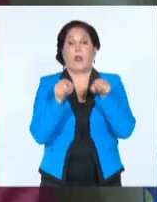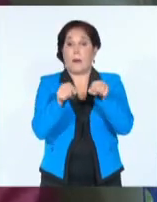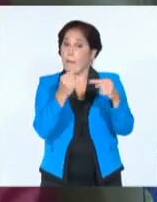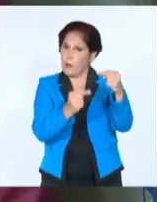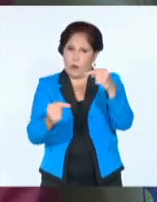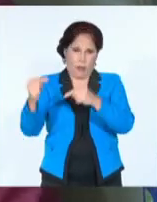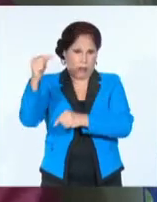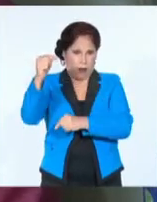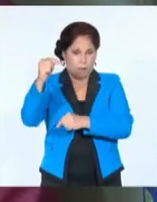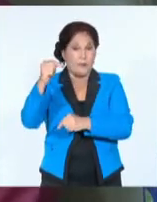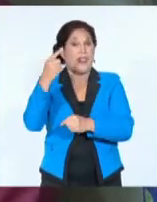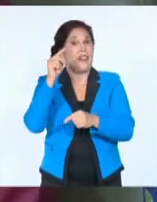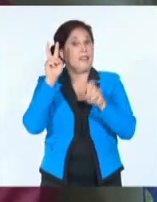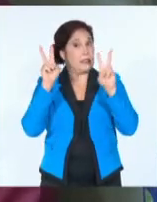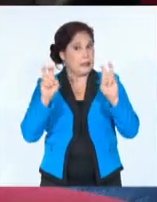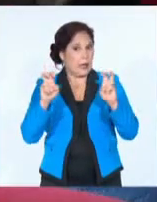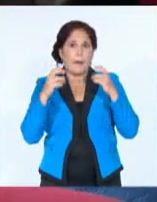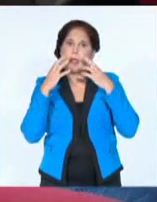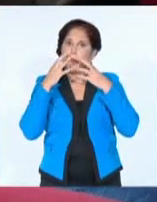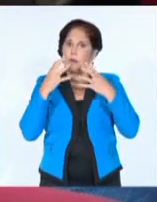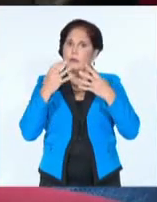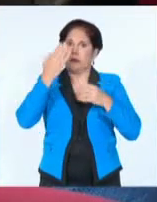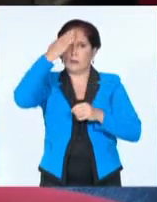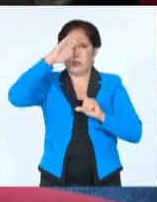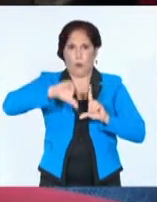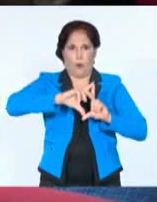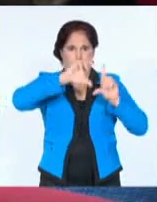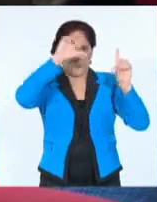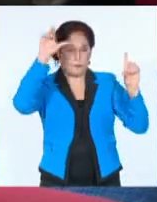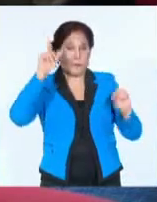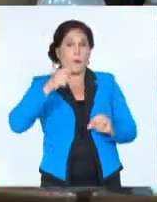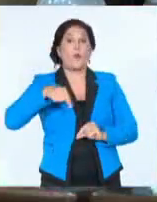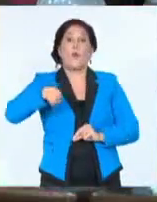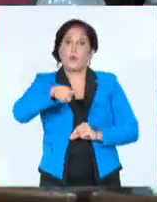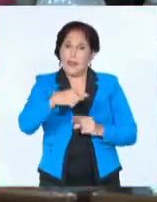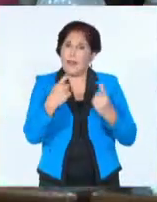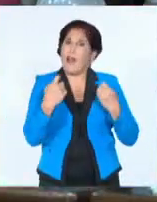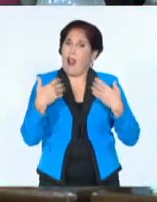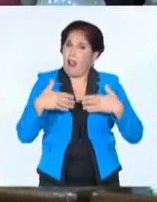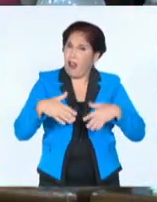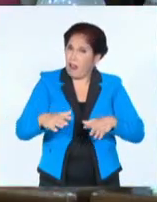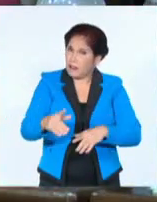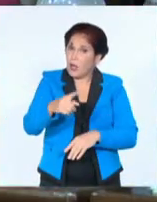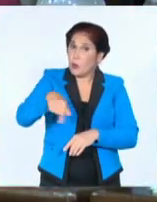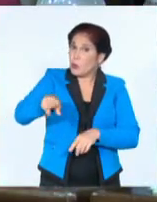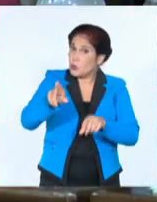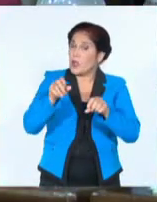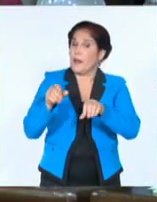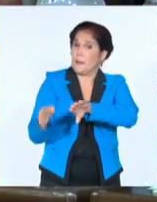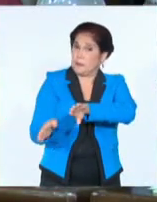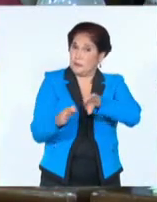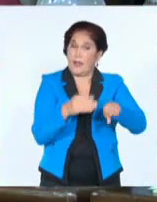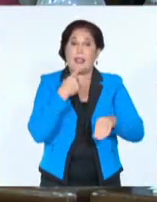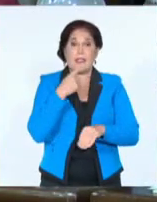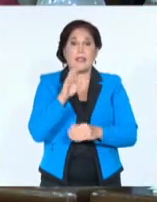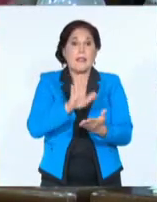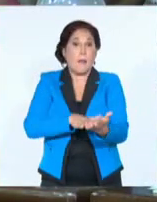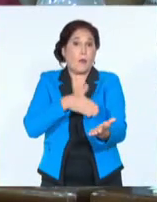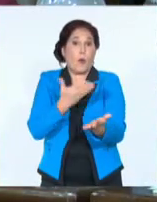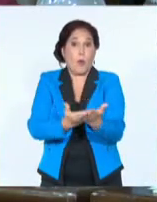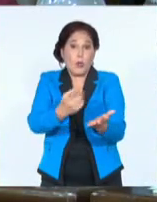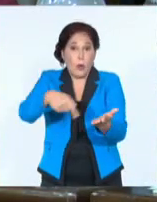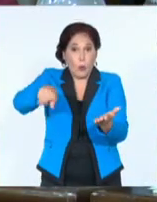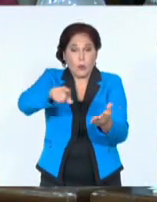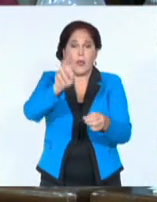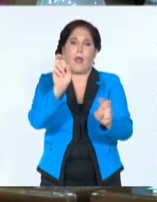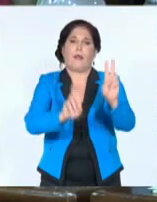prioridad que al tema ofrece el país. Mucho resta por hacer. Los temas que se han propuesto se ha llegado a consenso, hay